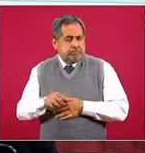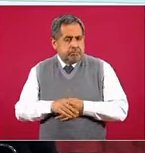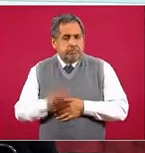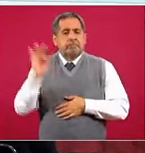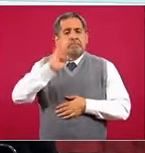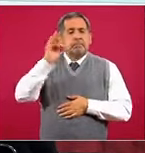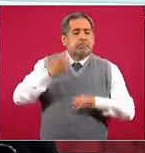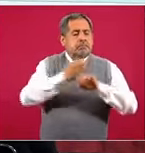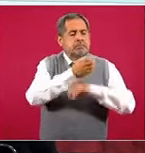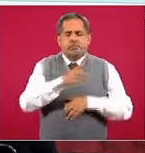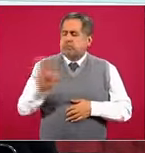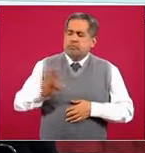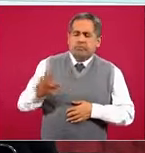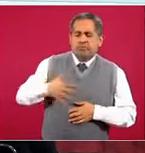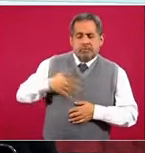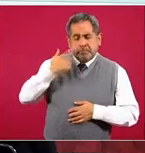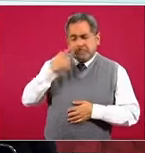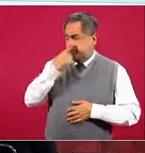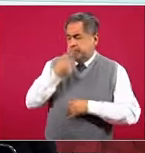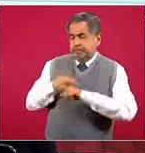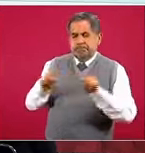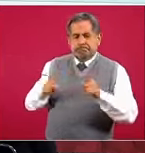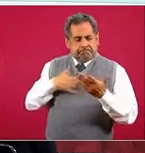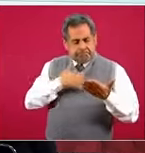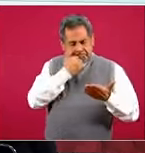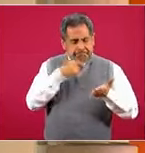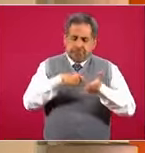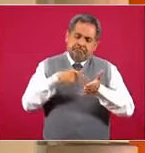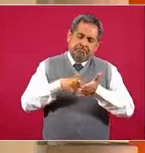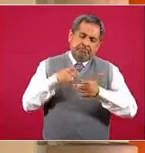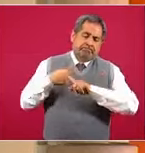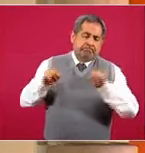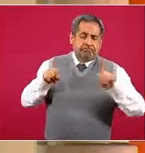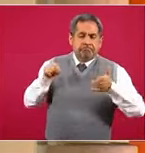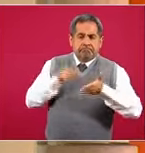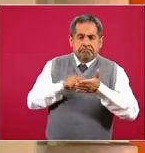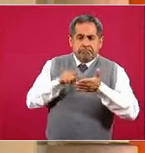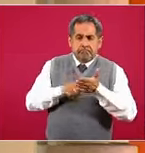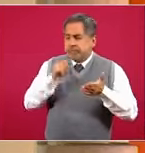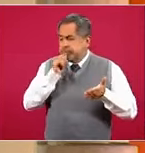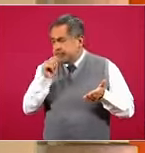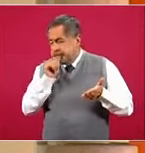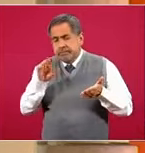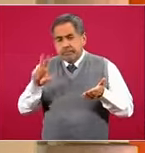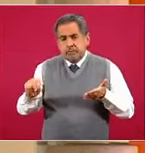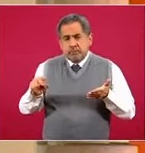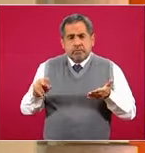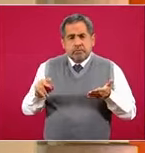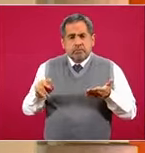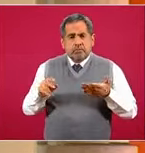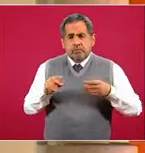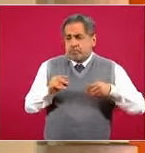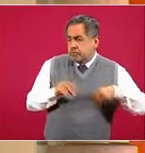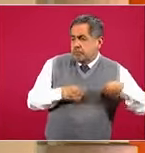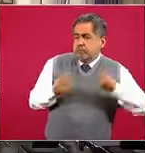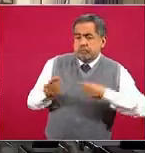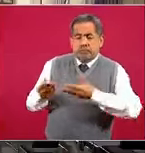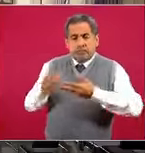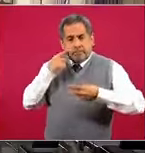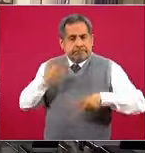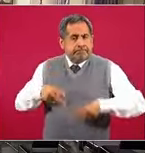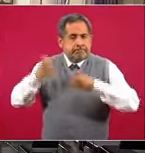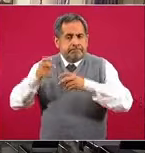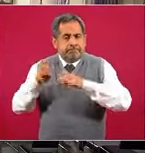decir, oigan, ¿saben qué? Yo aquí tengo los datos que todavía no, por carga de trabajo, todavía no se suben a